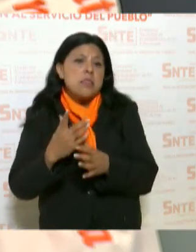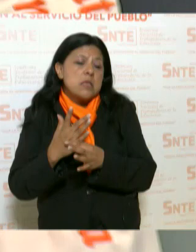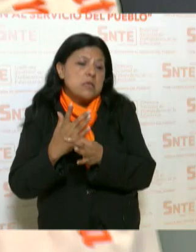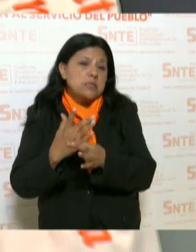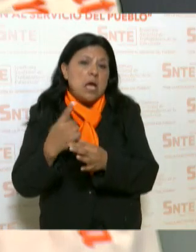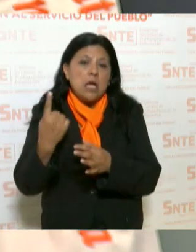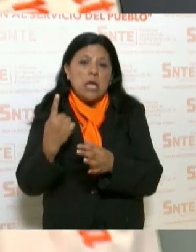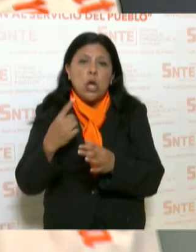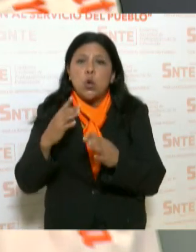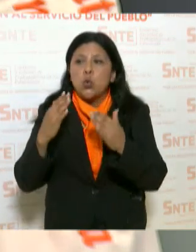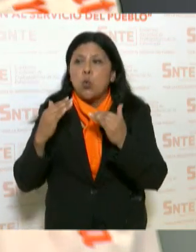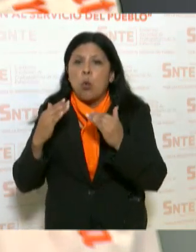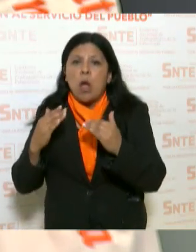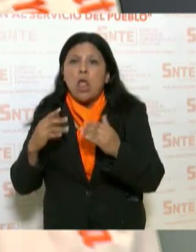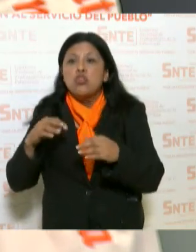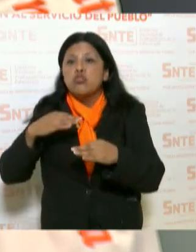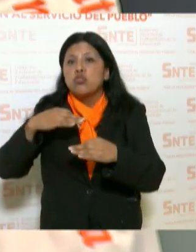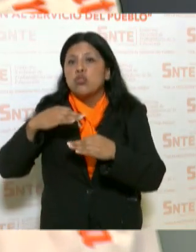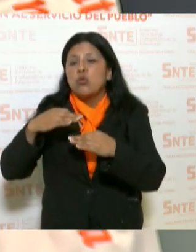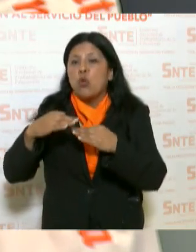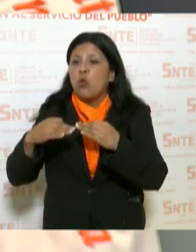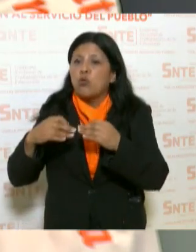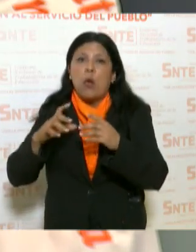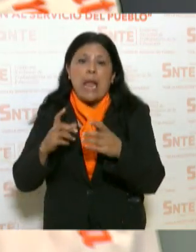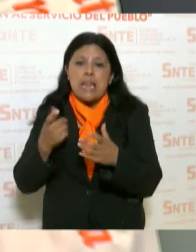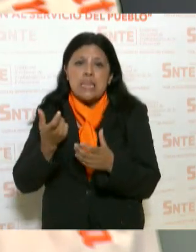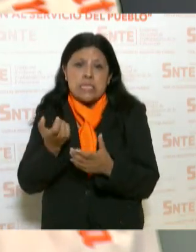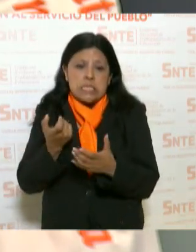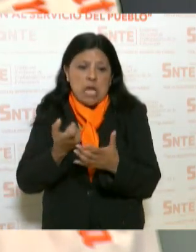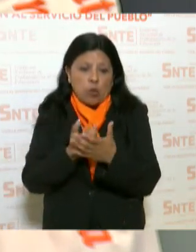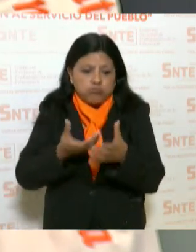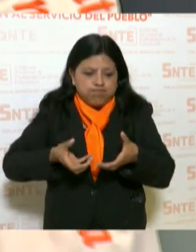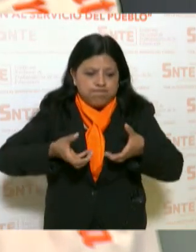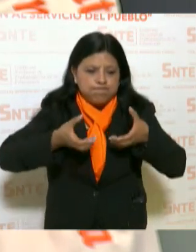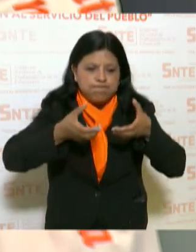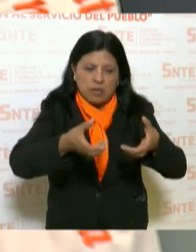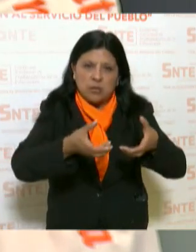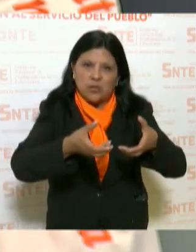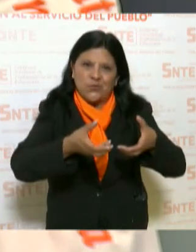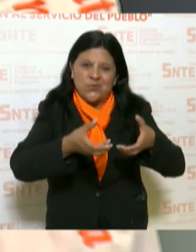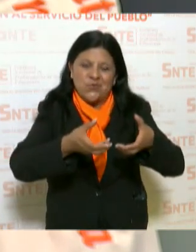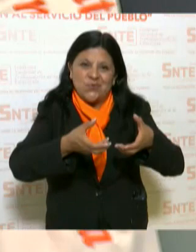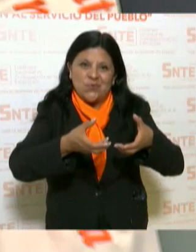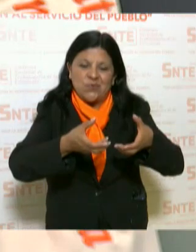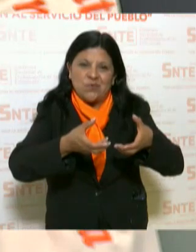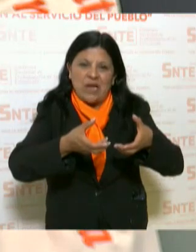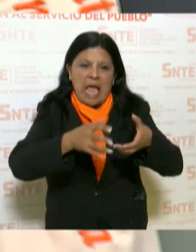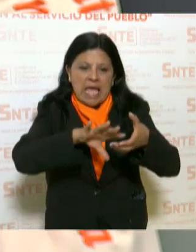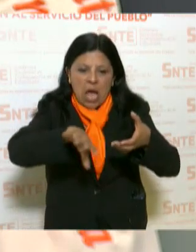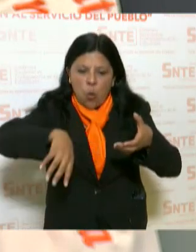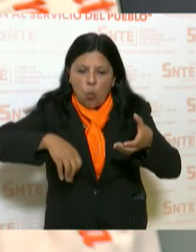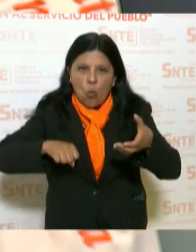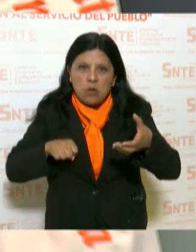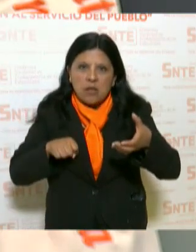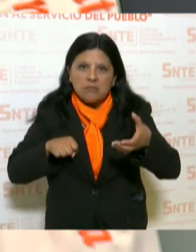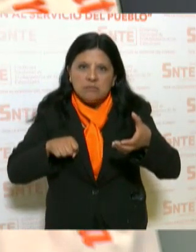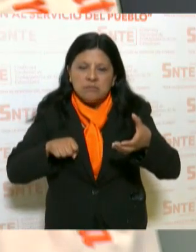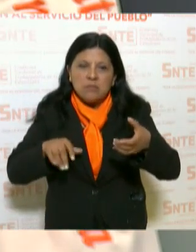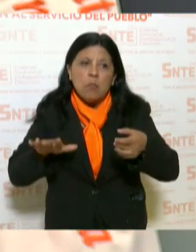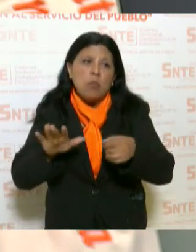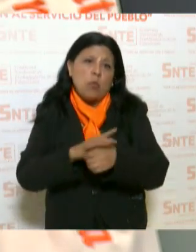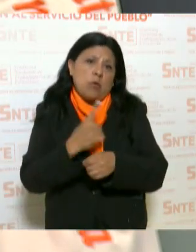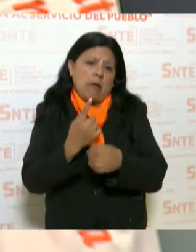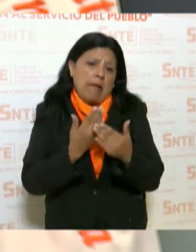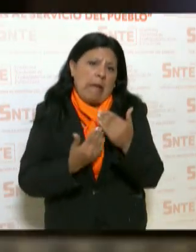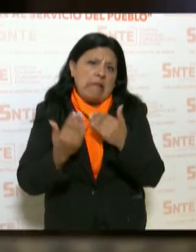los huevos en una canasta y se le atribuye la frase de pobre México,